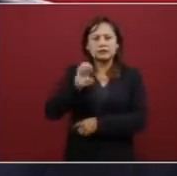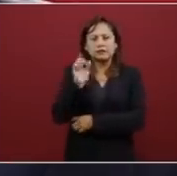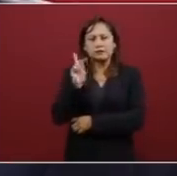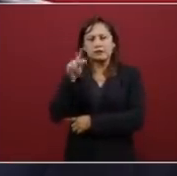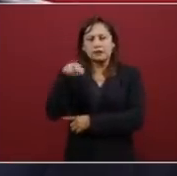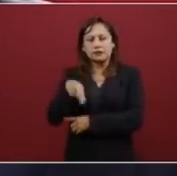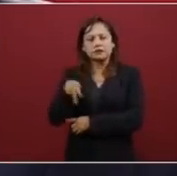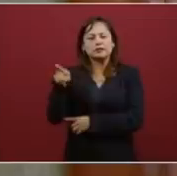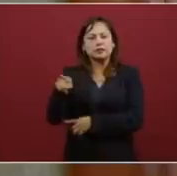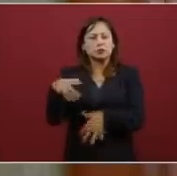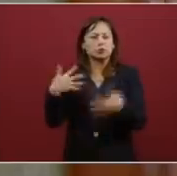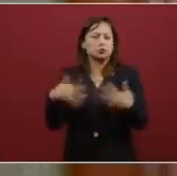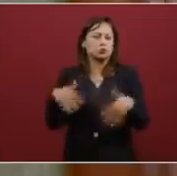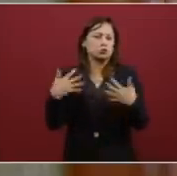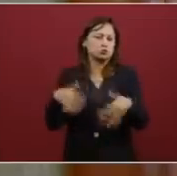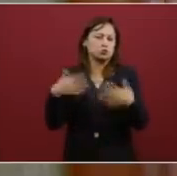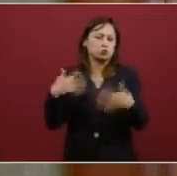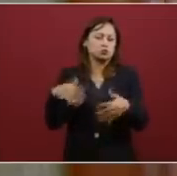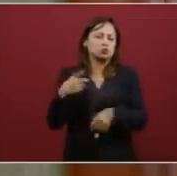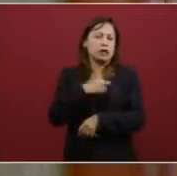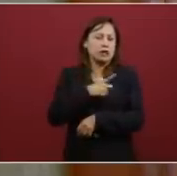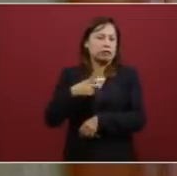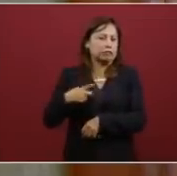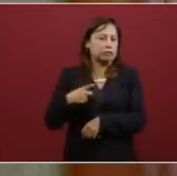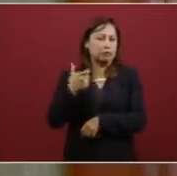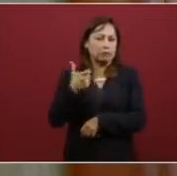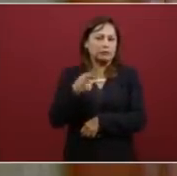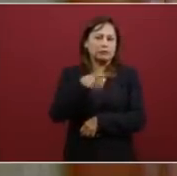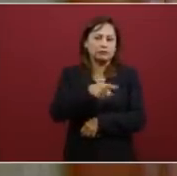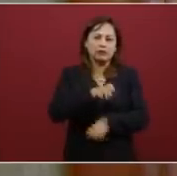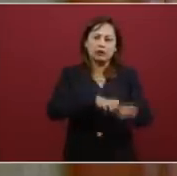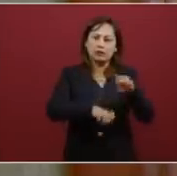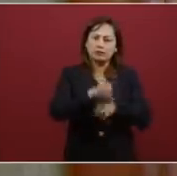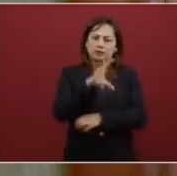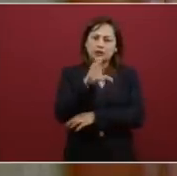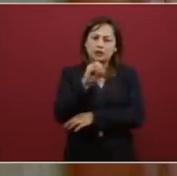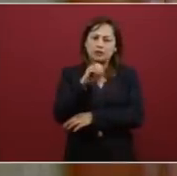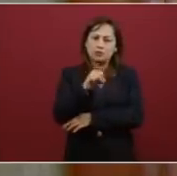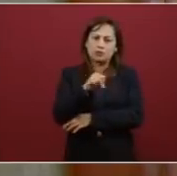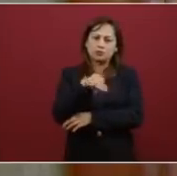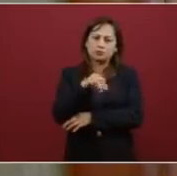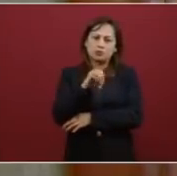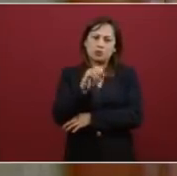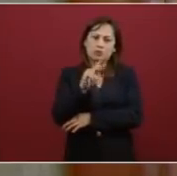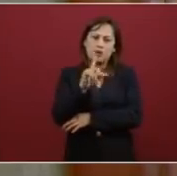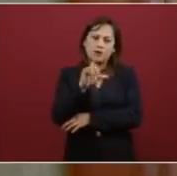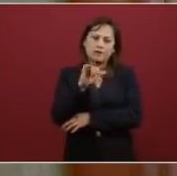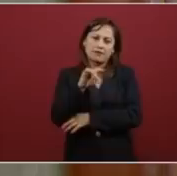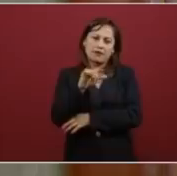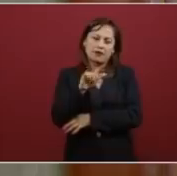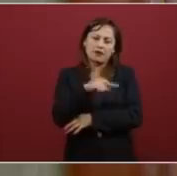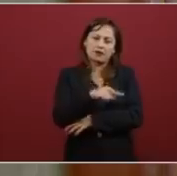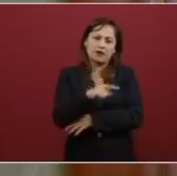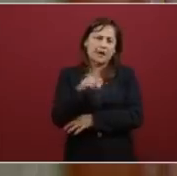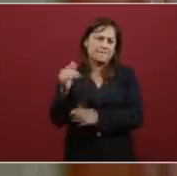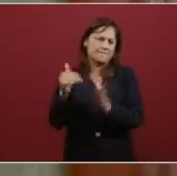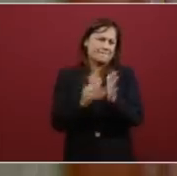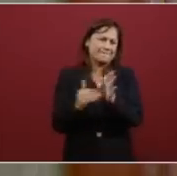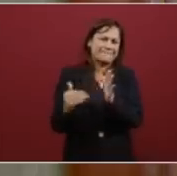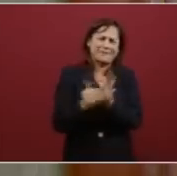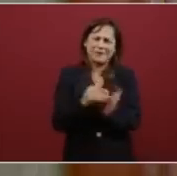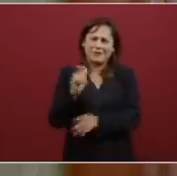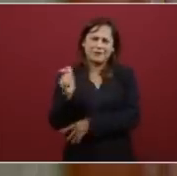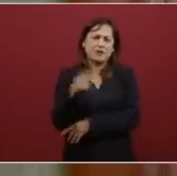considerable a esta empresa, La Cosmopolitana, miles de millones de pesos. Mi pregunta sería si